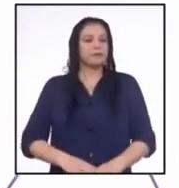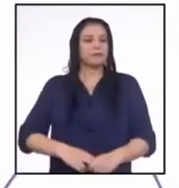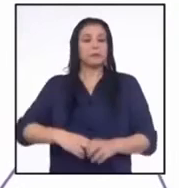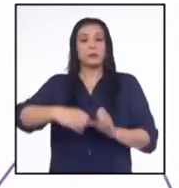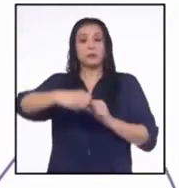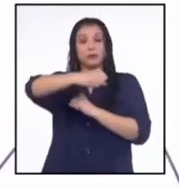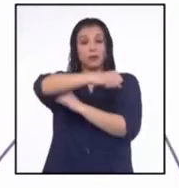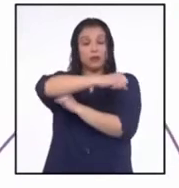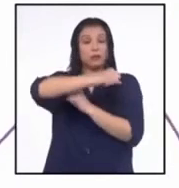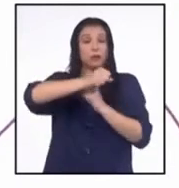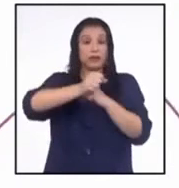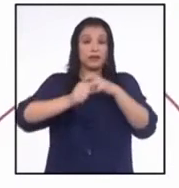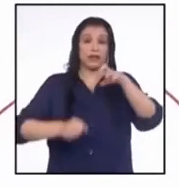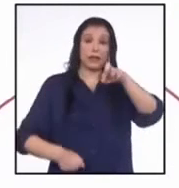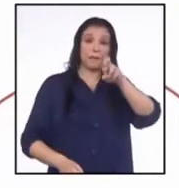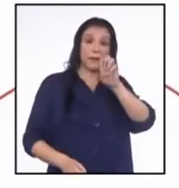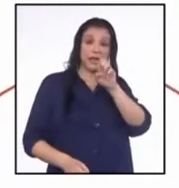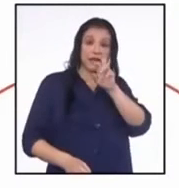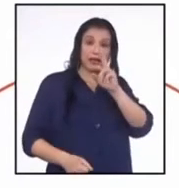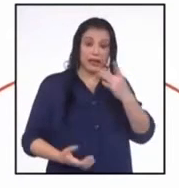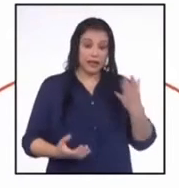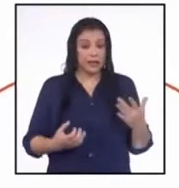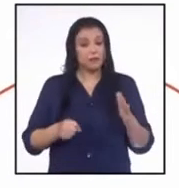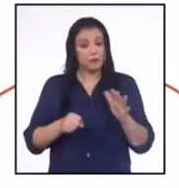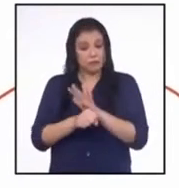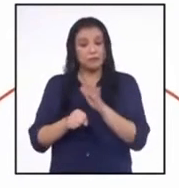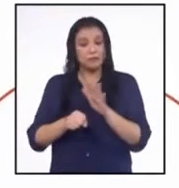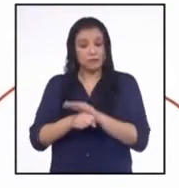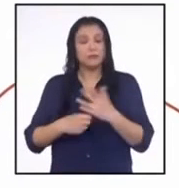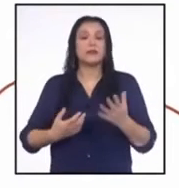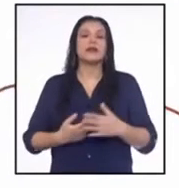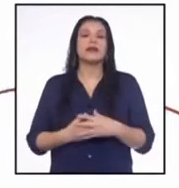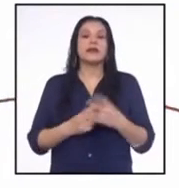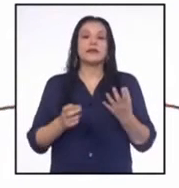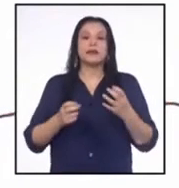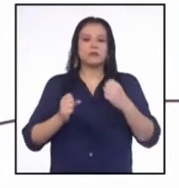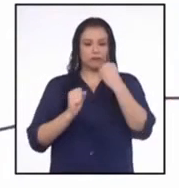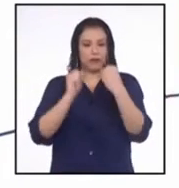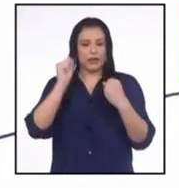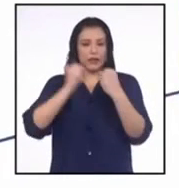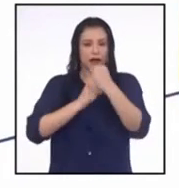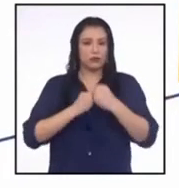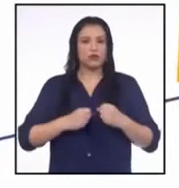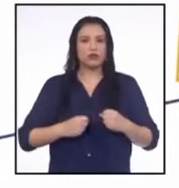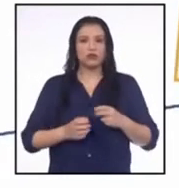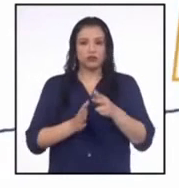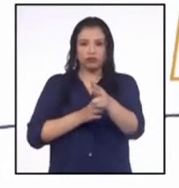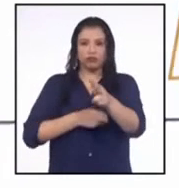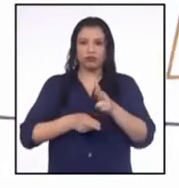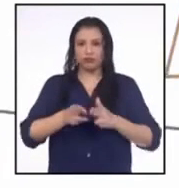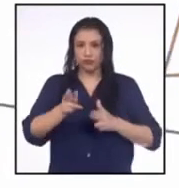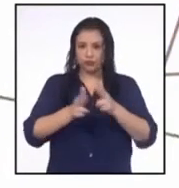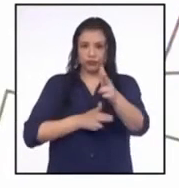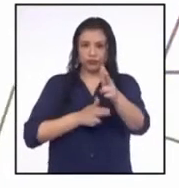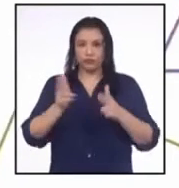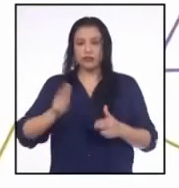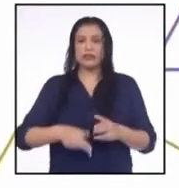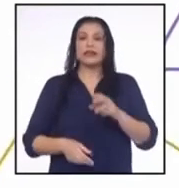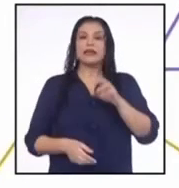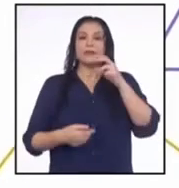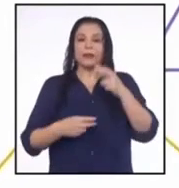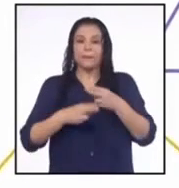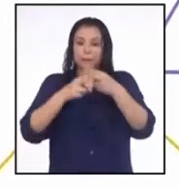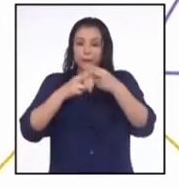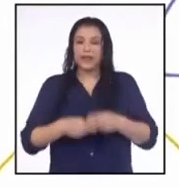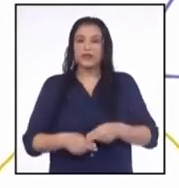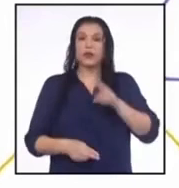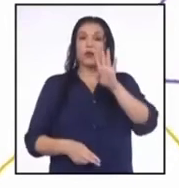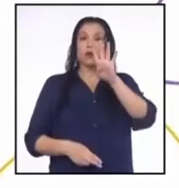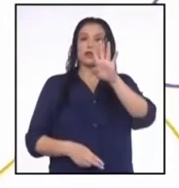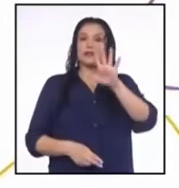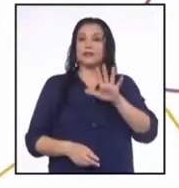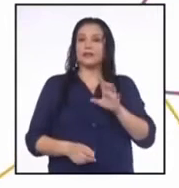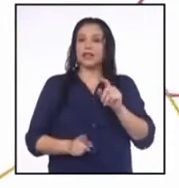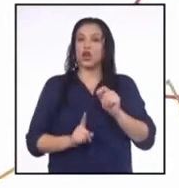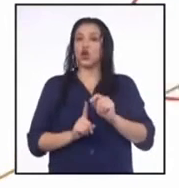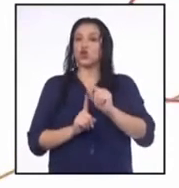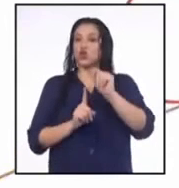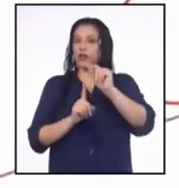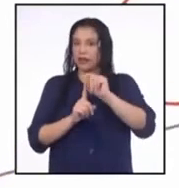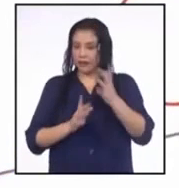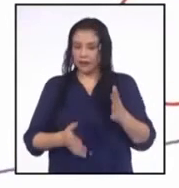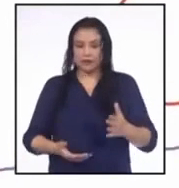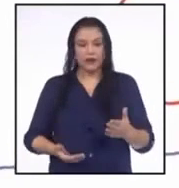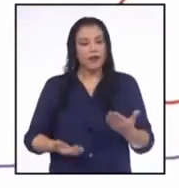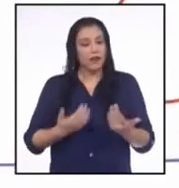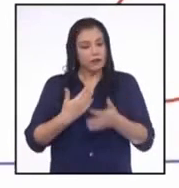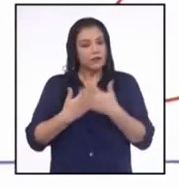colgante Perené tiene capacidad para soportar el tránsito de vehículos de hasta 45 toneladas. Facilita así